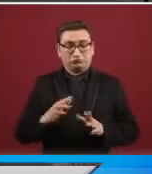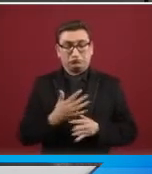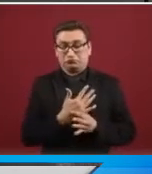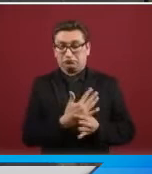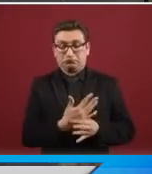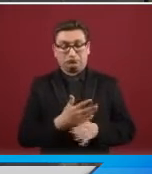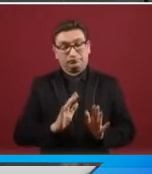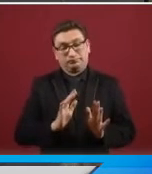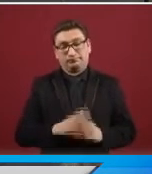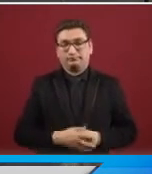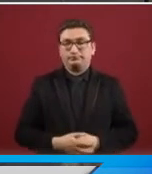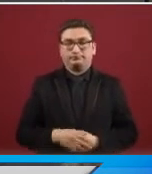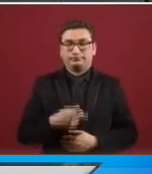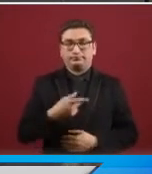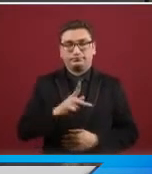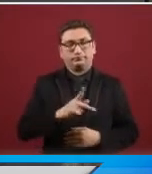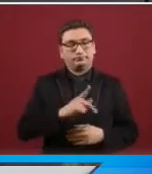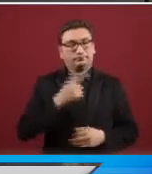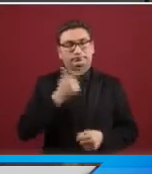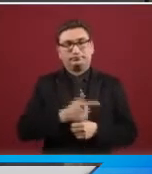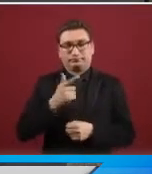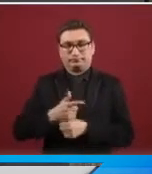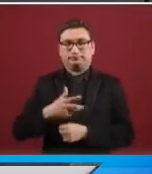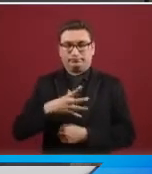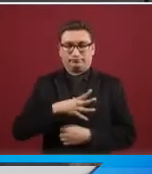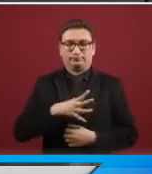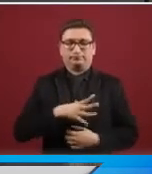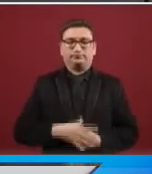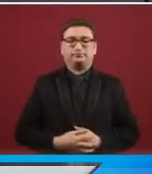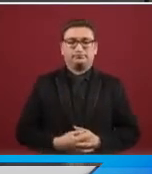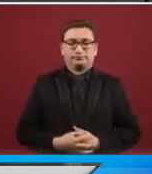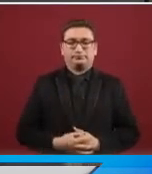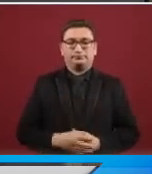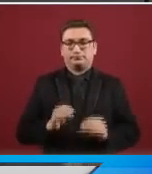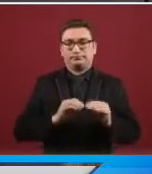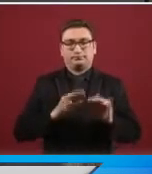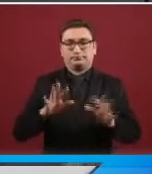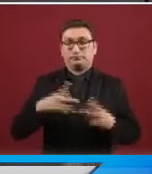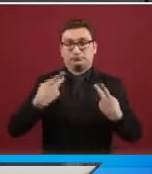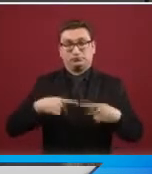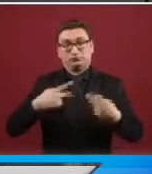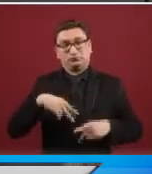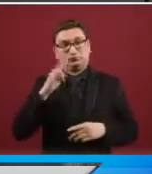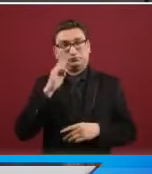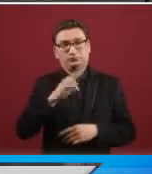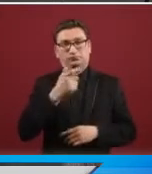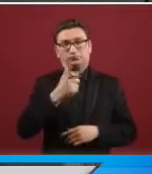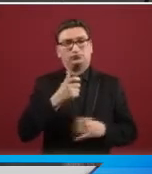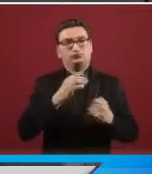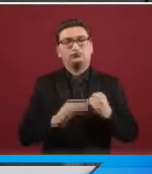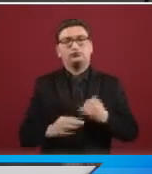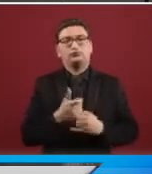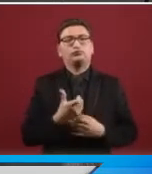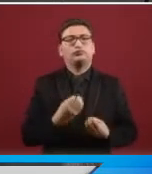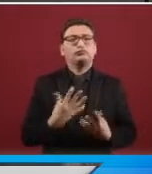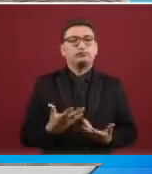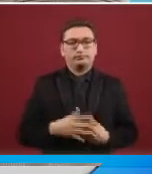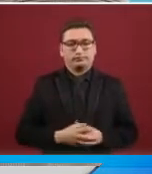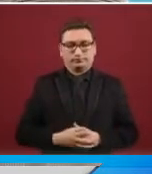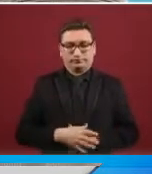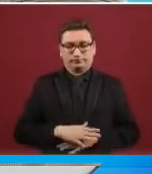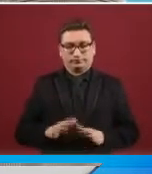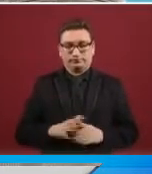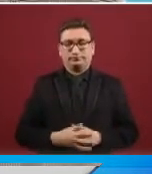lo que permitirá a los usuarios seleccionar la mejor alternativa en cuanto a precio, la calificación que tiene la estación de servicio y además será